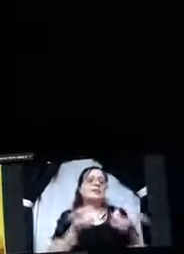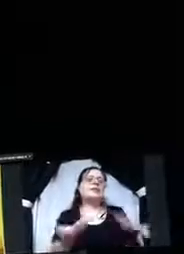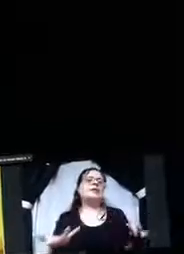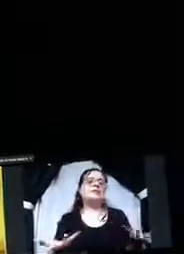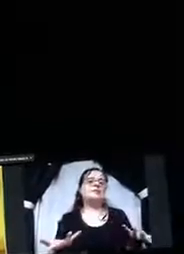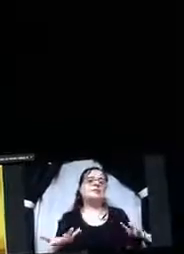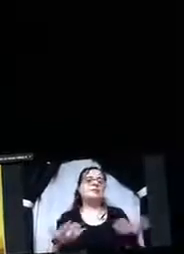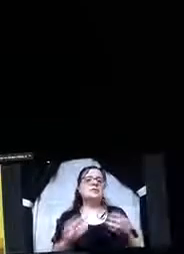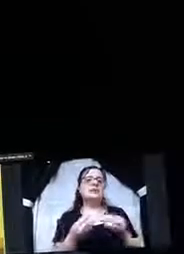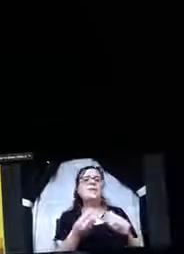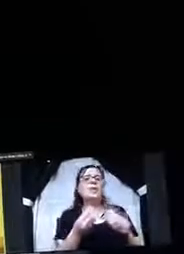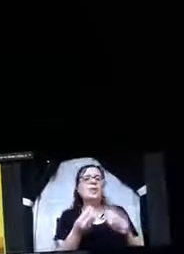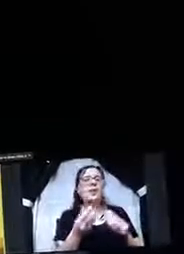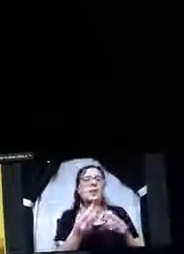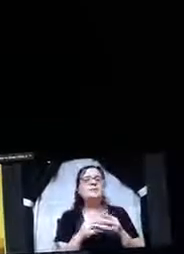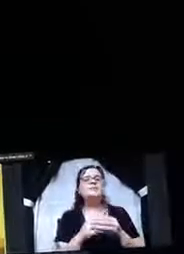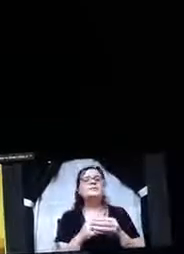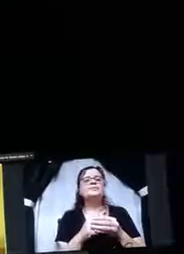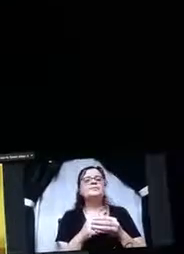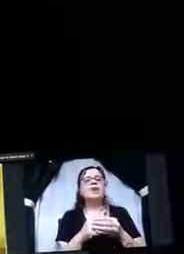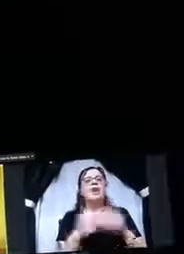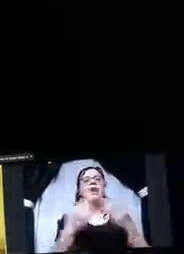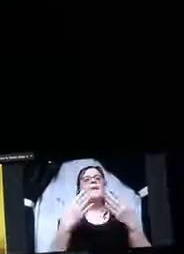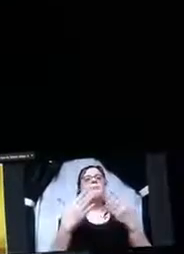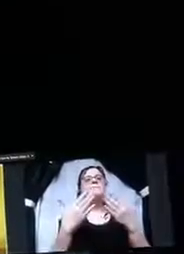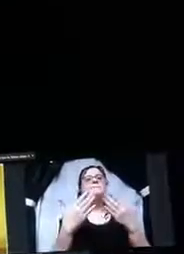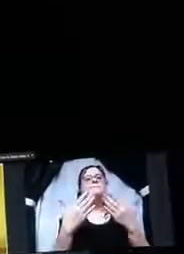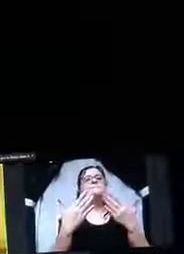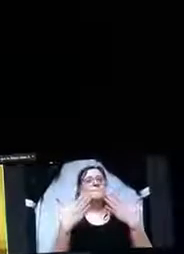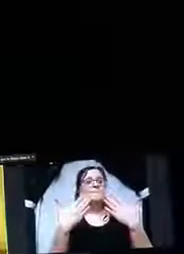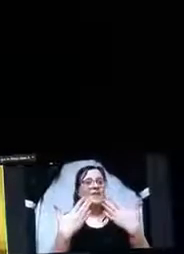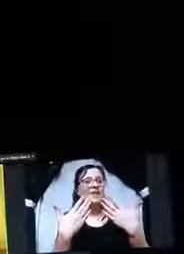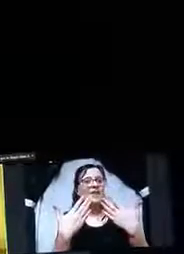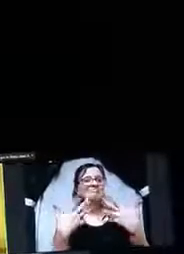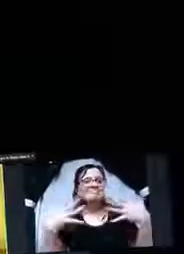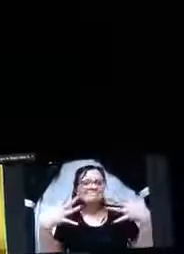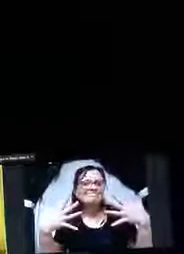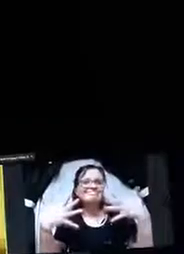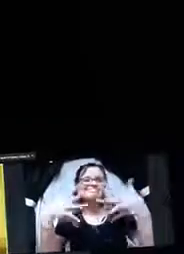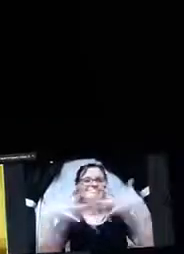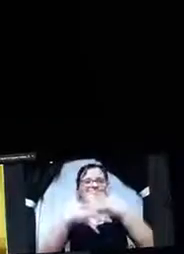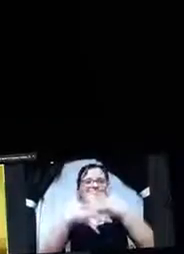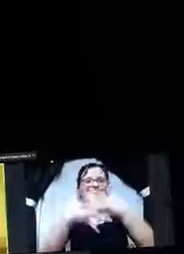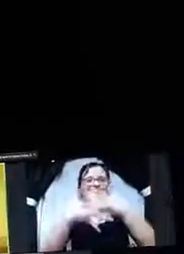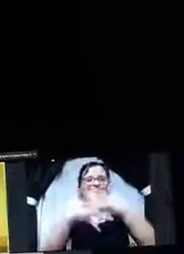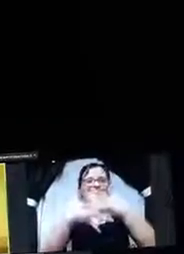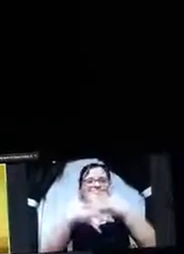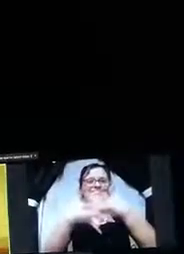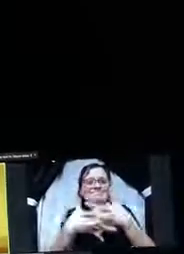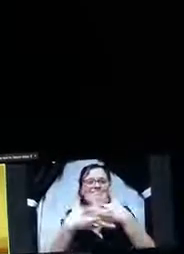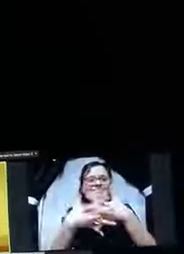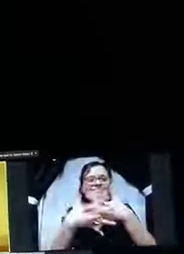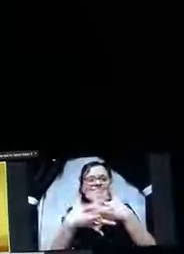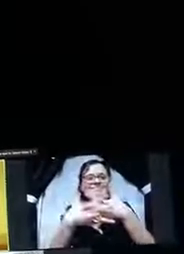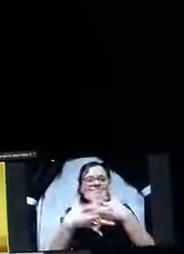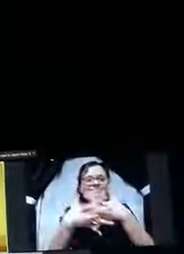es parte de estar inmerso en la comunidad sorda en la que pertenecen.